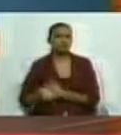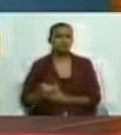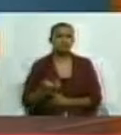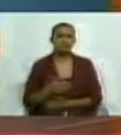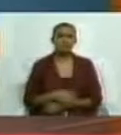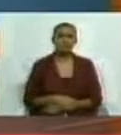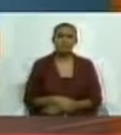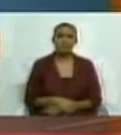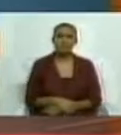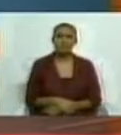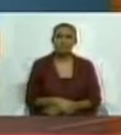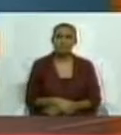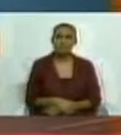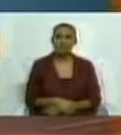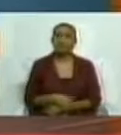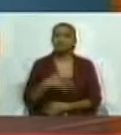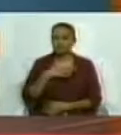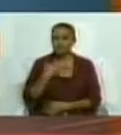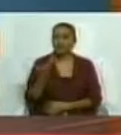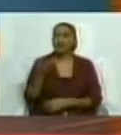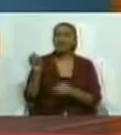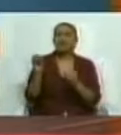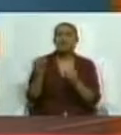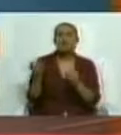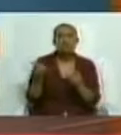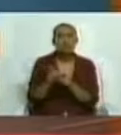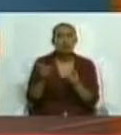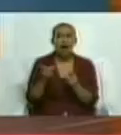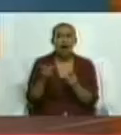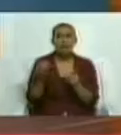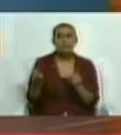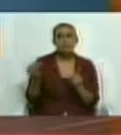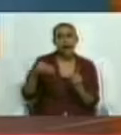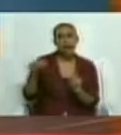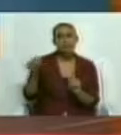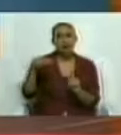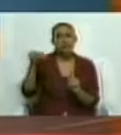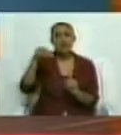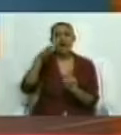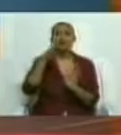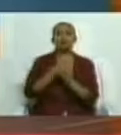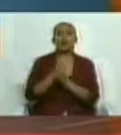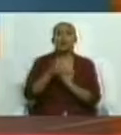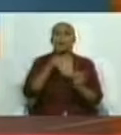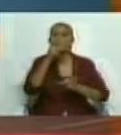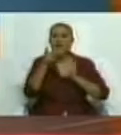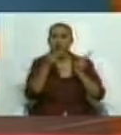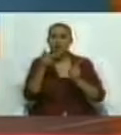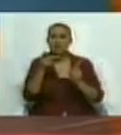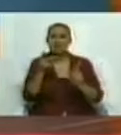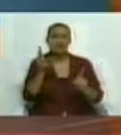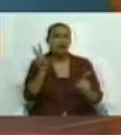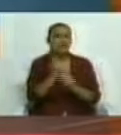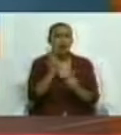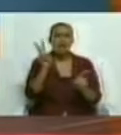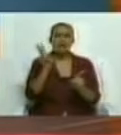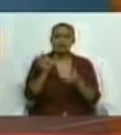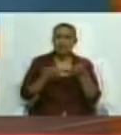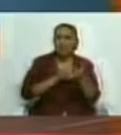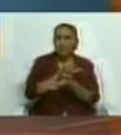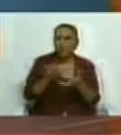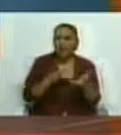el crimen para seguir aumentando la política de agresiones de estigmatización de